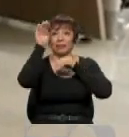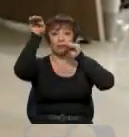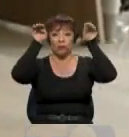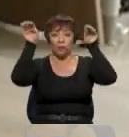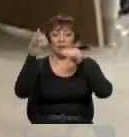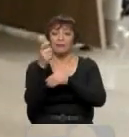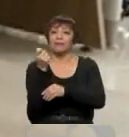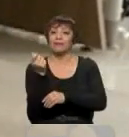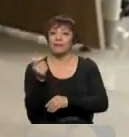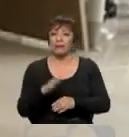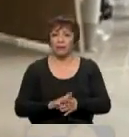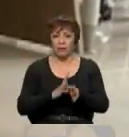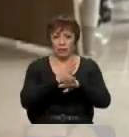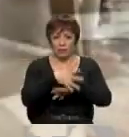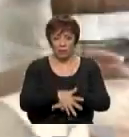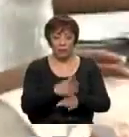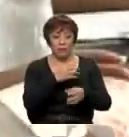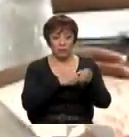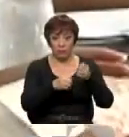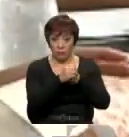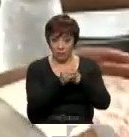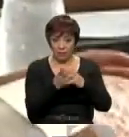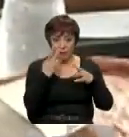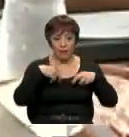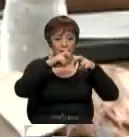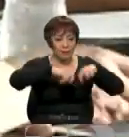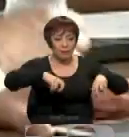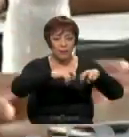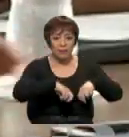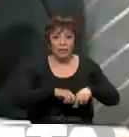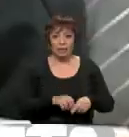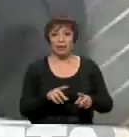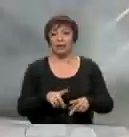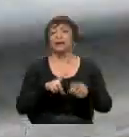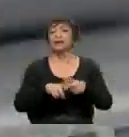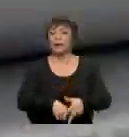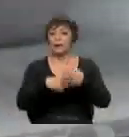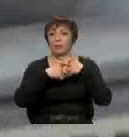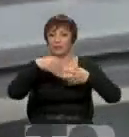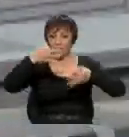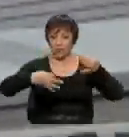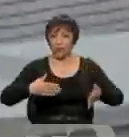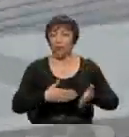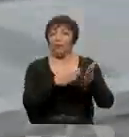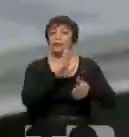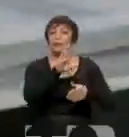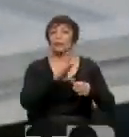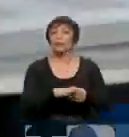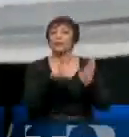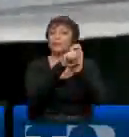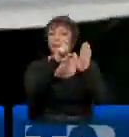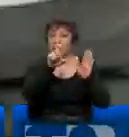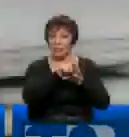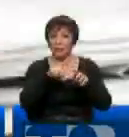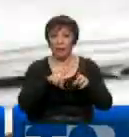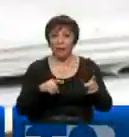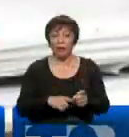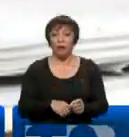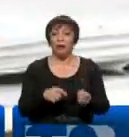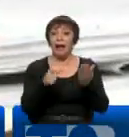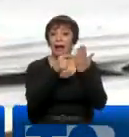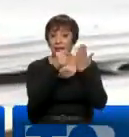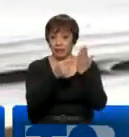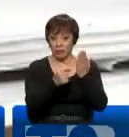fiscalía ya no las oficinas de fuego clones e inició acciones penales en contra de la empresa sus accionistas y representantes fueron